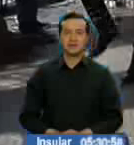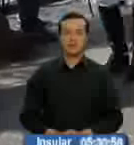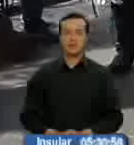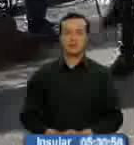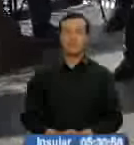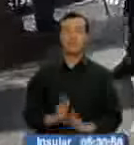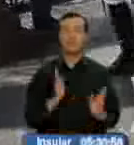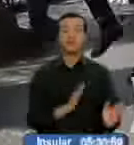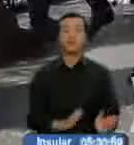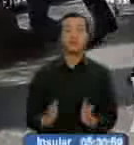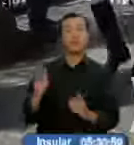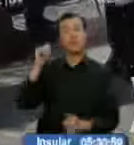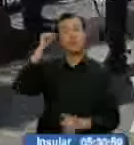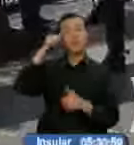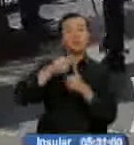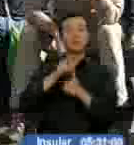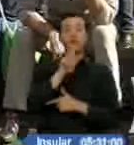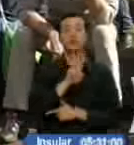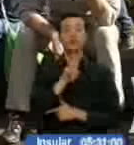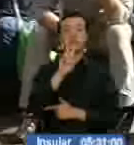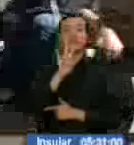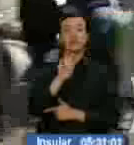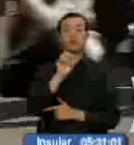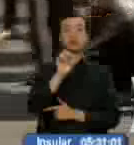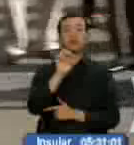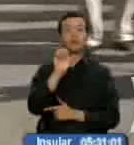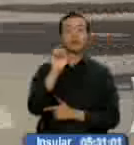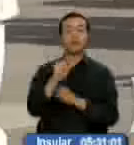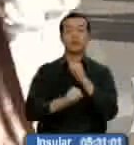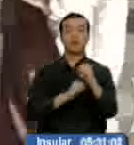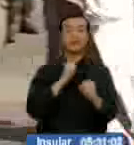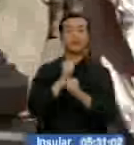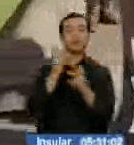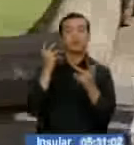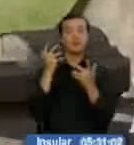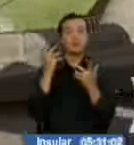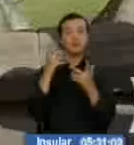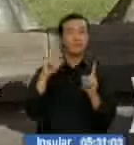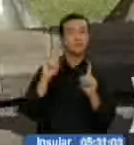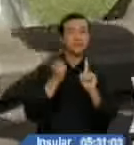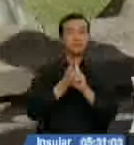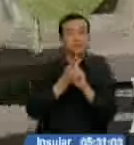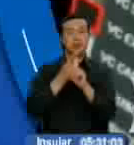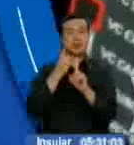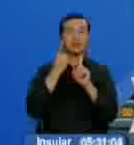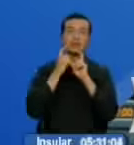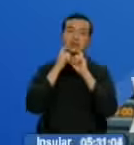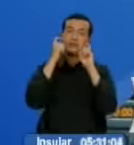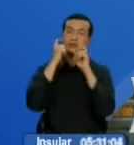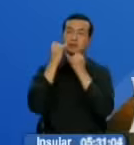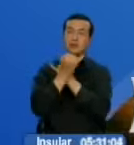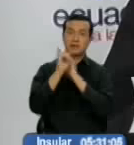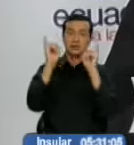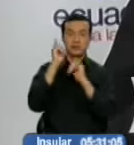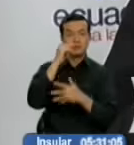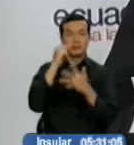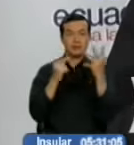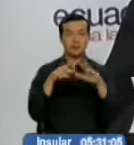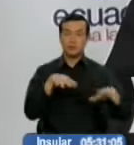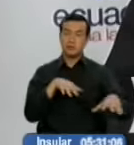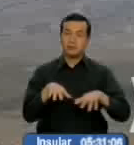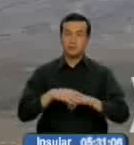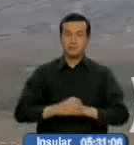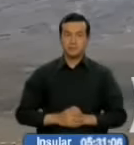Se prepara la conmemoración de los 207 años del primer grito de la independencia con actos culturales. El Ministerio